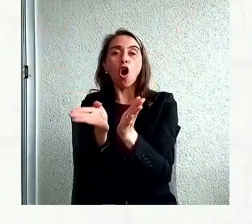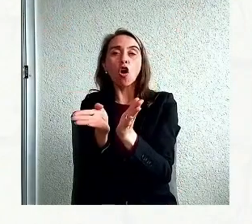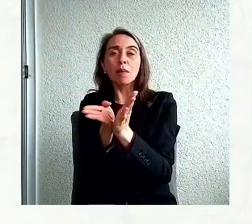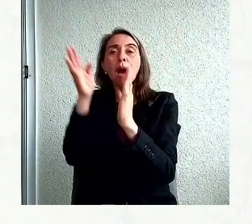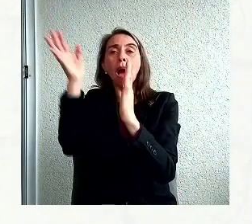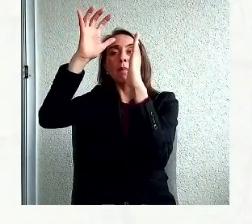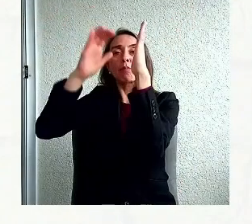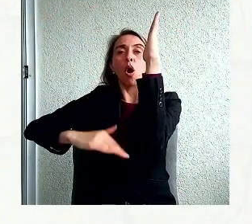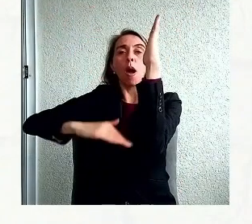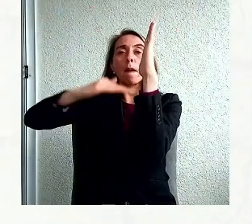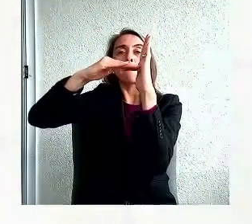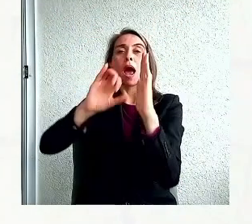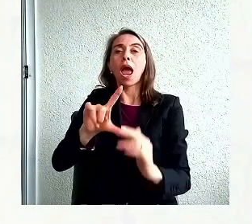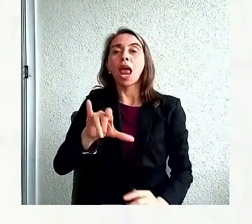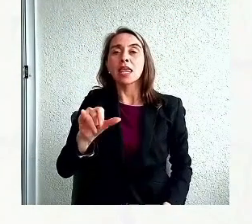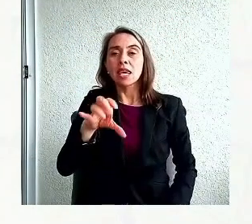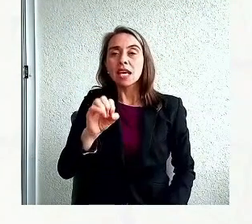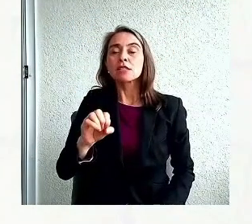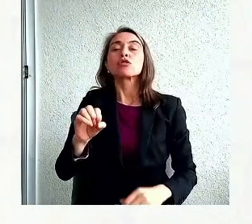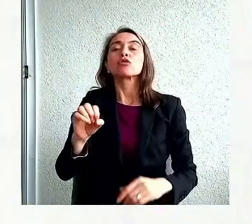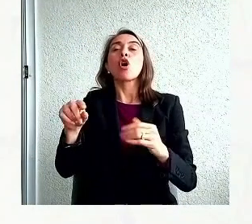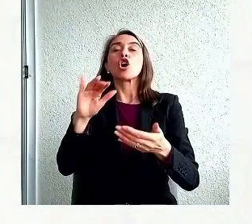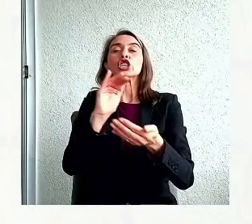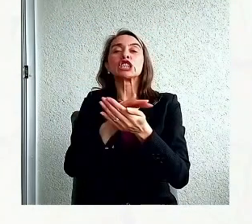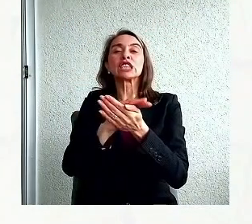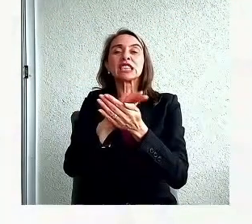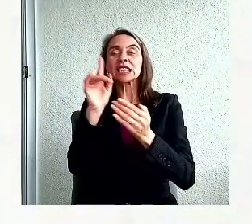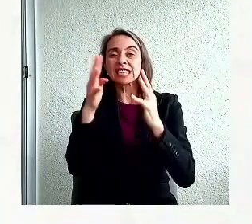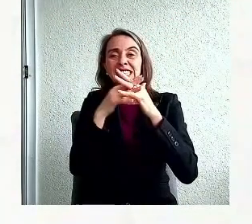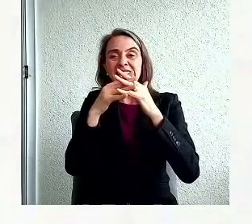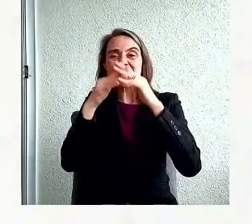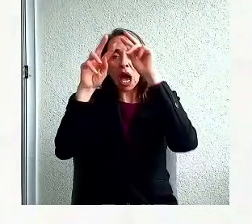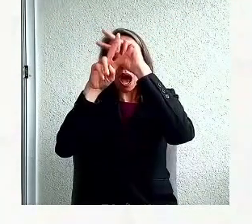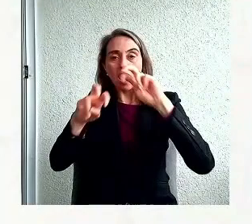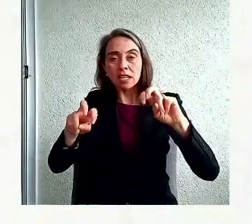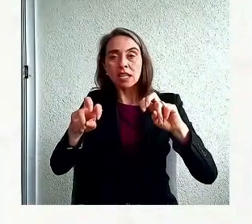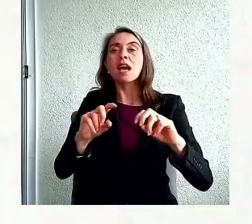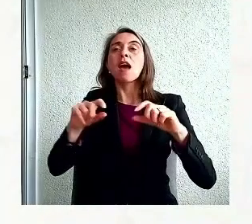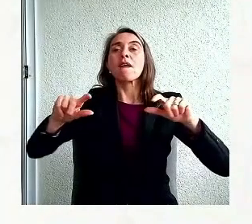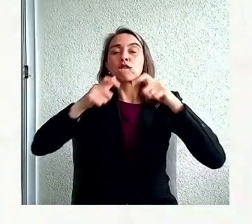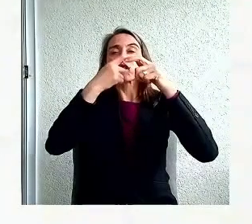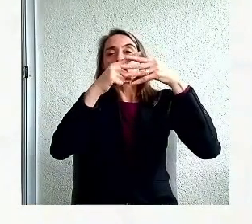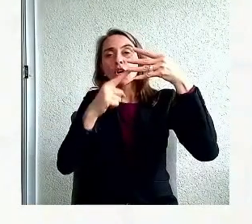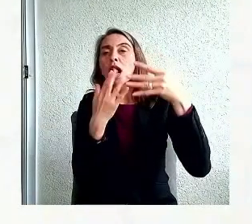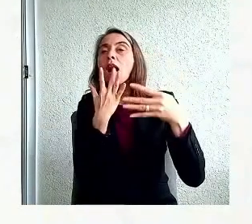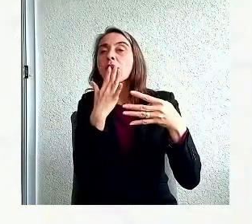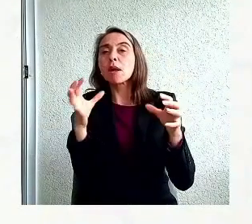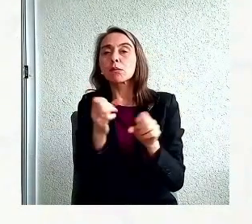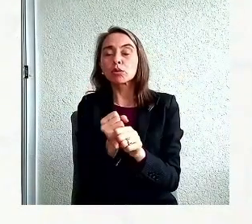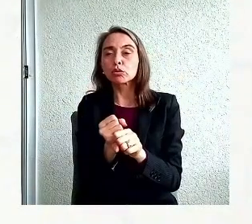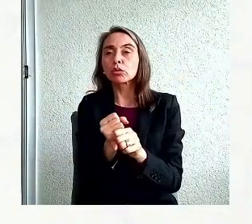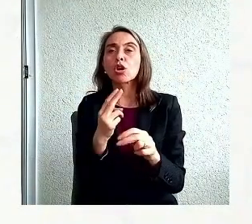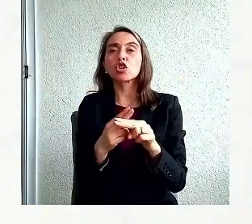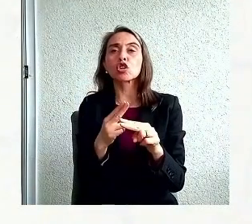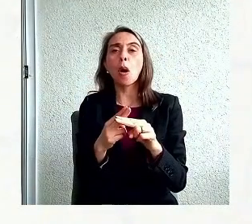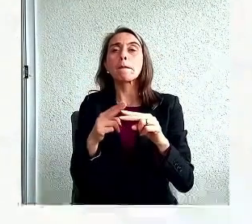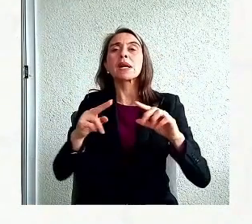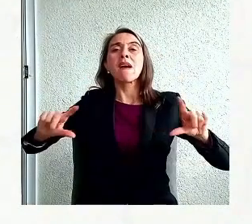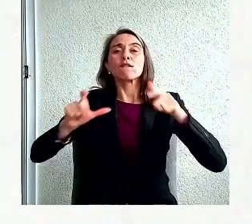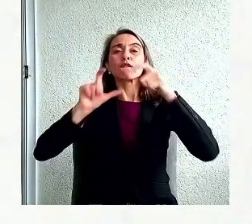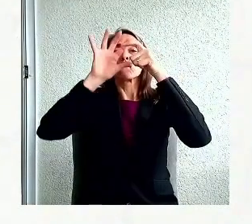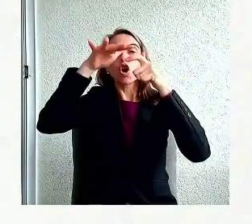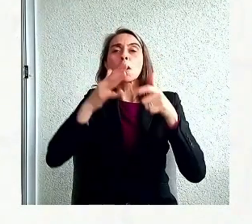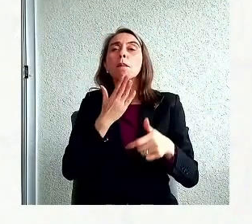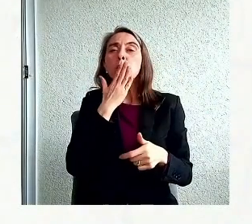Chocuenco, Club Andino Mirador en Punta Arenas, Glaciar Grey y Parque Nacional Torres del Paine, hasta llegar finalmente a los campos de hielo sur